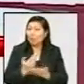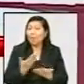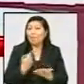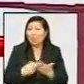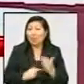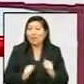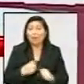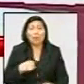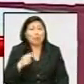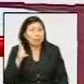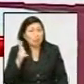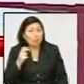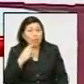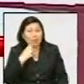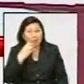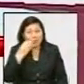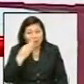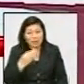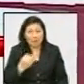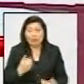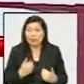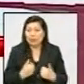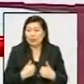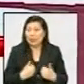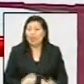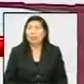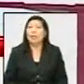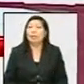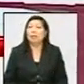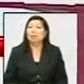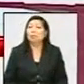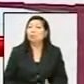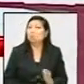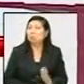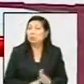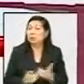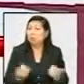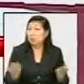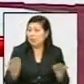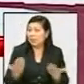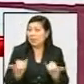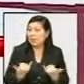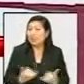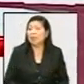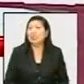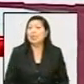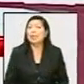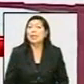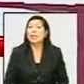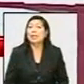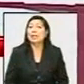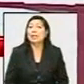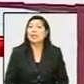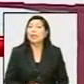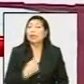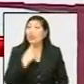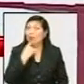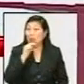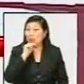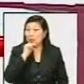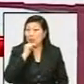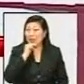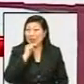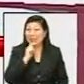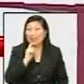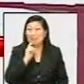que alguien nos escuche, y creo que hemos tenido algún éxito, por eso estamos acá. Entonces, lo que ha dicho la señora